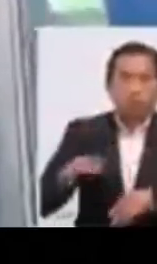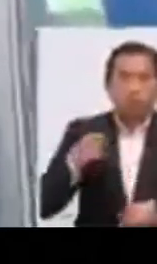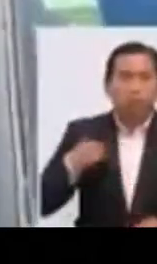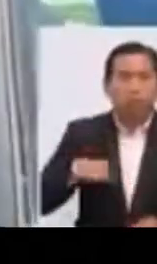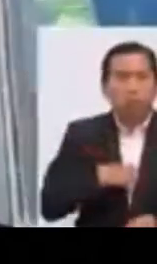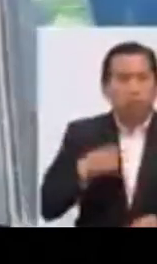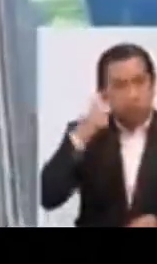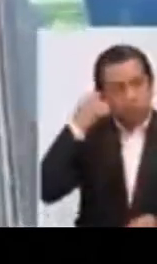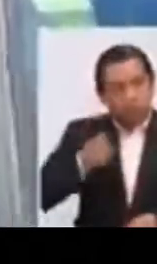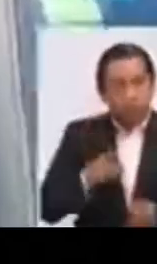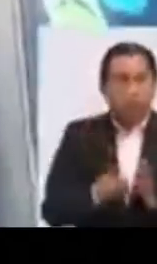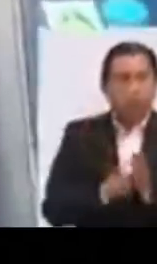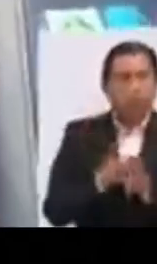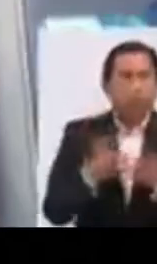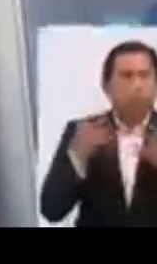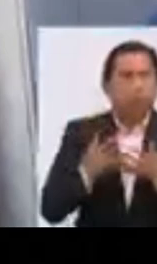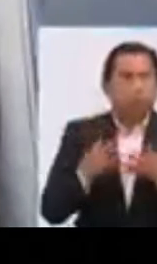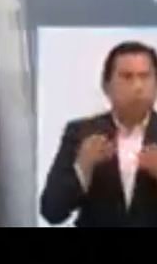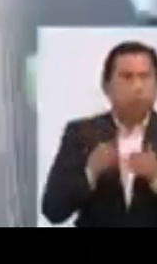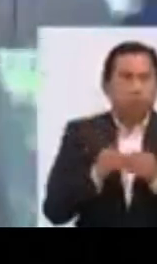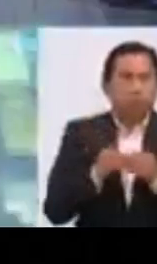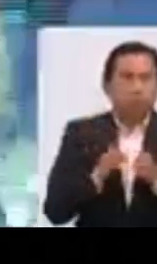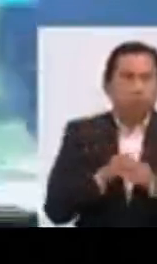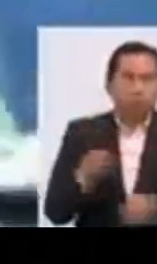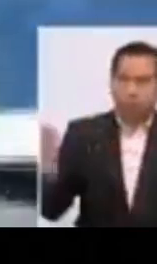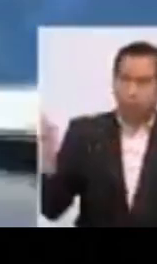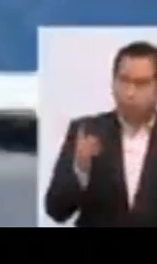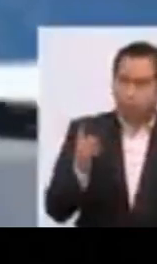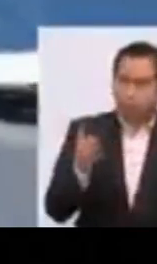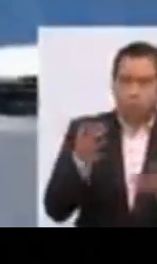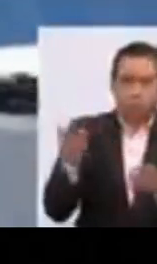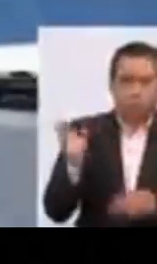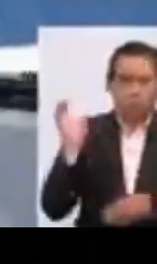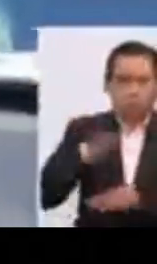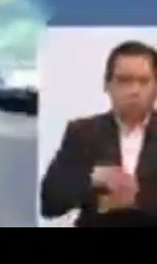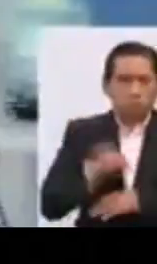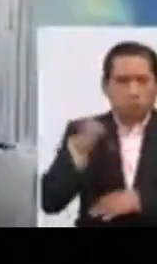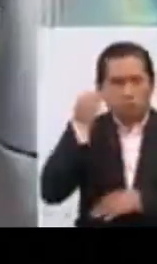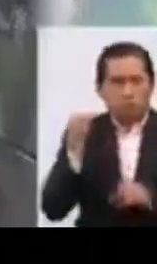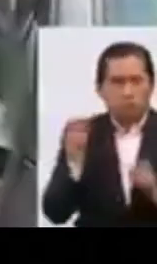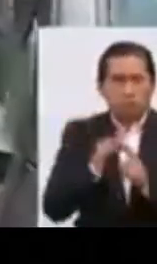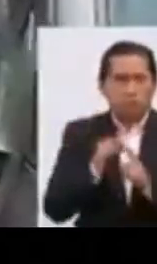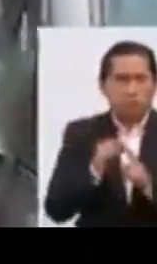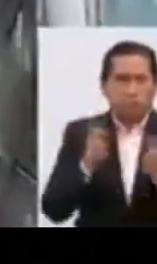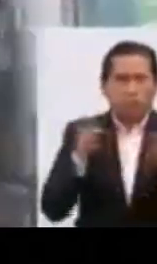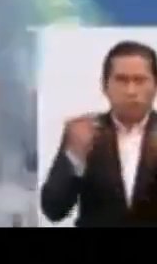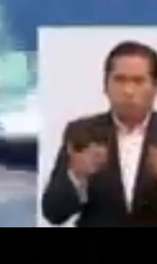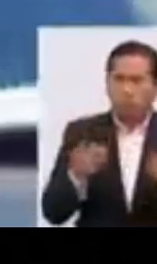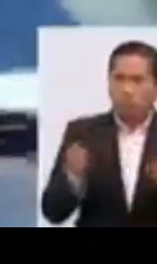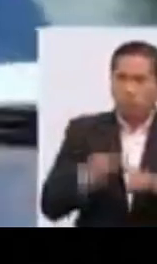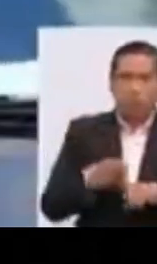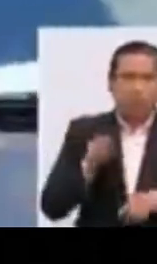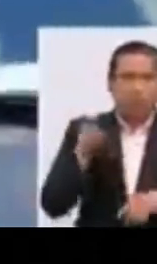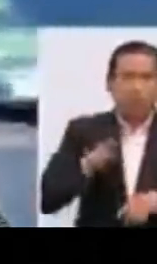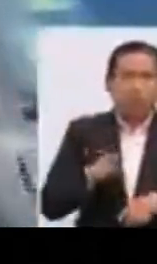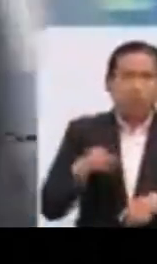nuestro desarrollo productivo, en la industrialización, y no puede ser que alguien quiera venir a imponer cosas que no vienen al caso. Yo no estoy